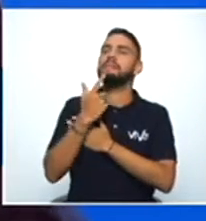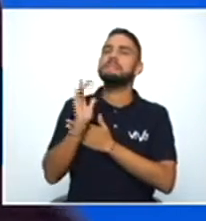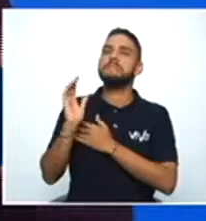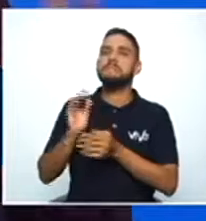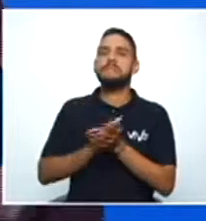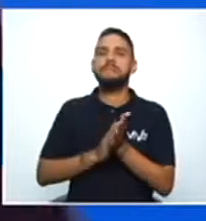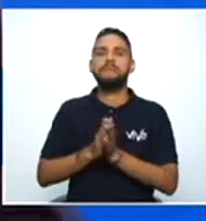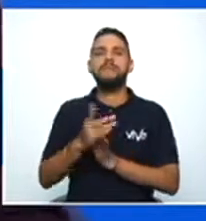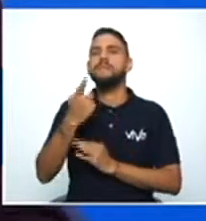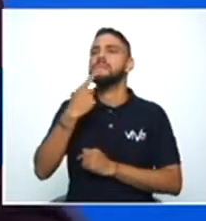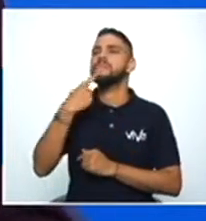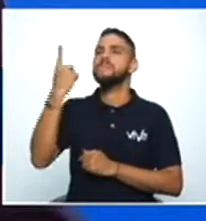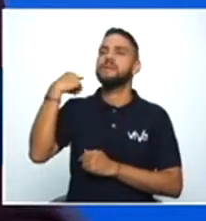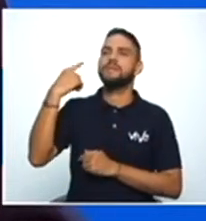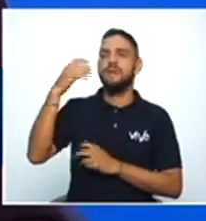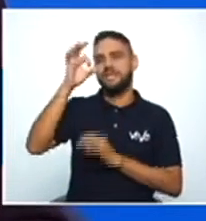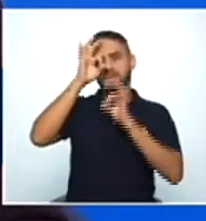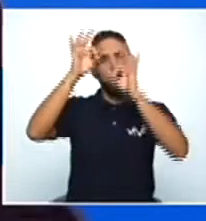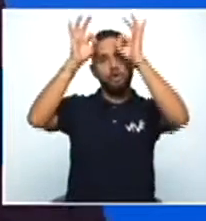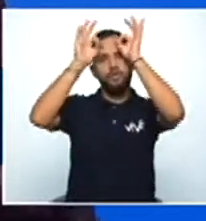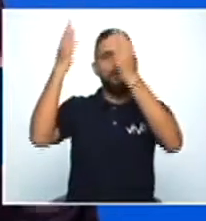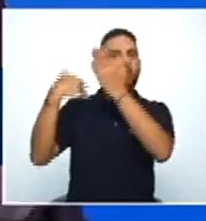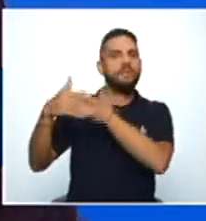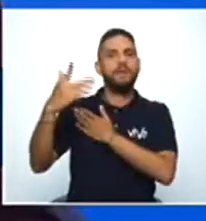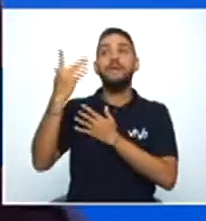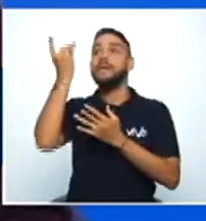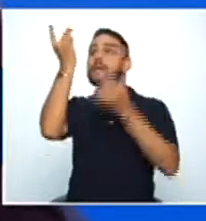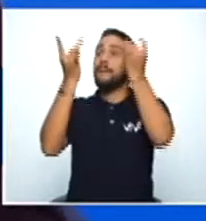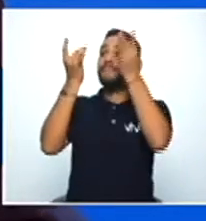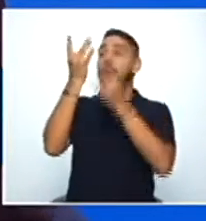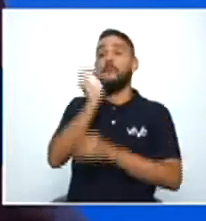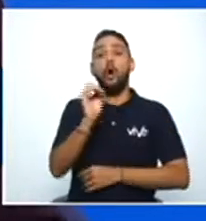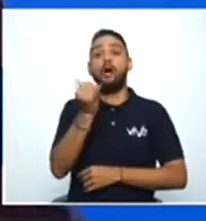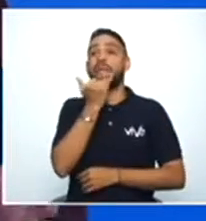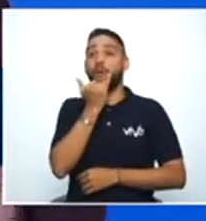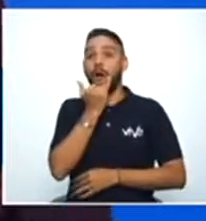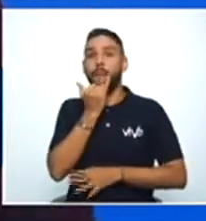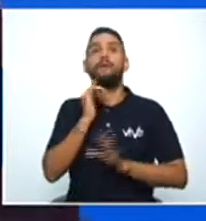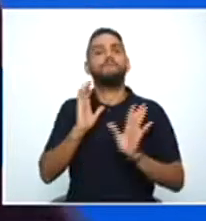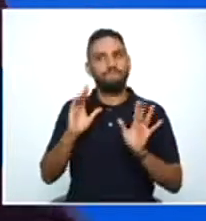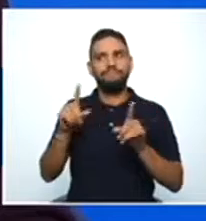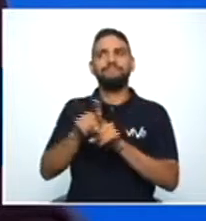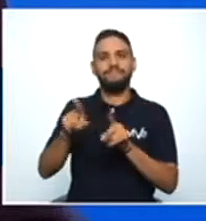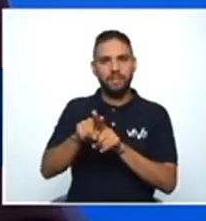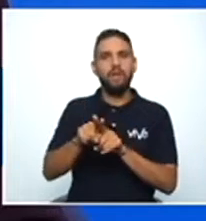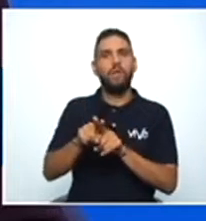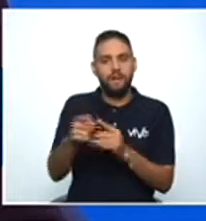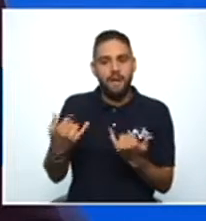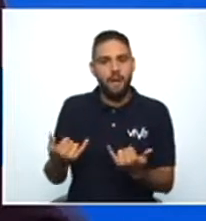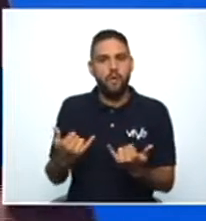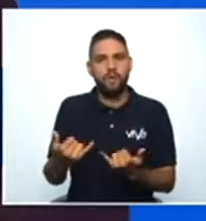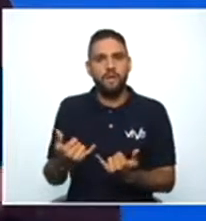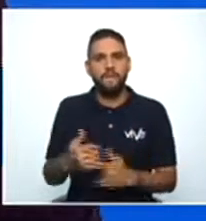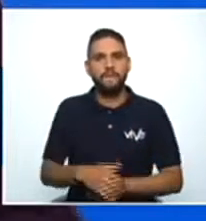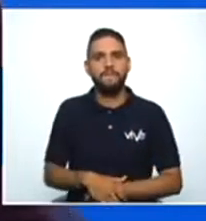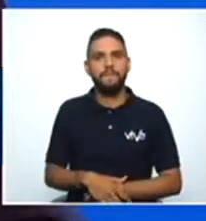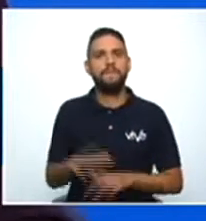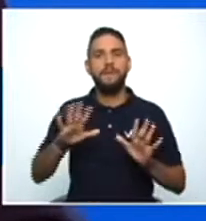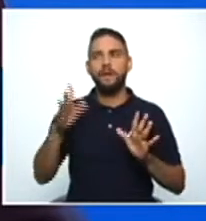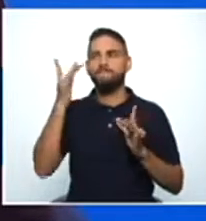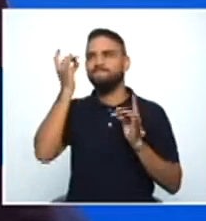dijo en algún momento histórico o inventamos de ramos estamos en ese momento histórico de hacer una